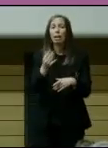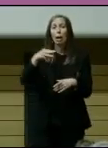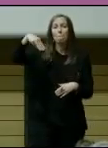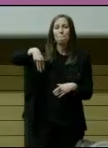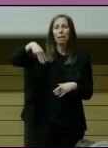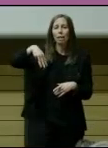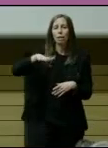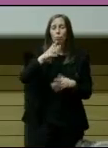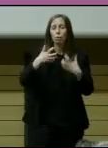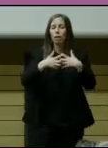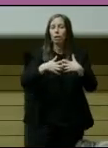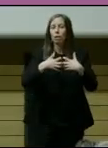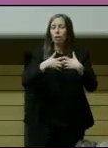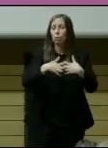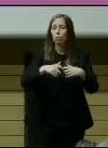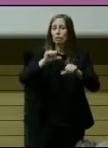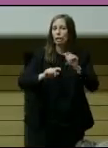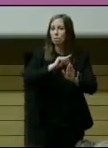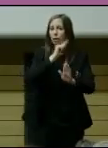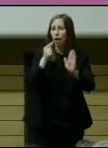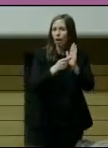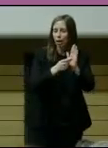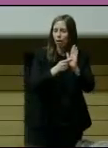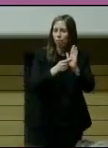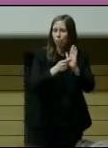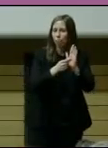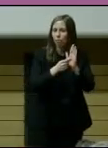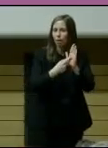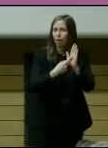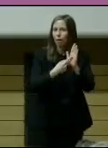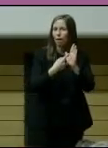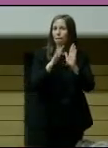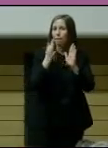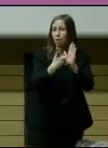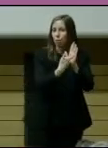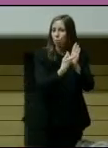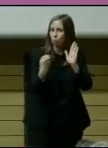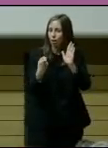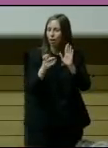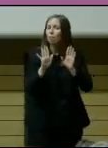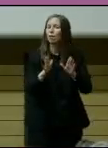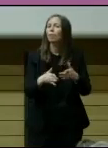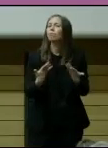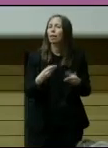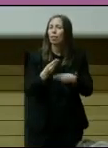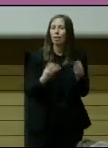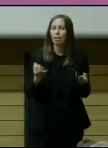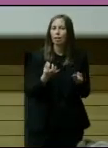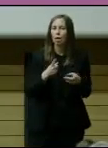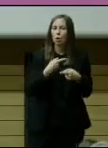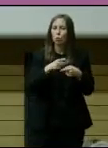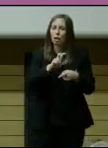¿Por qué? ¿Qué hizo la industria química legal? Quitó de su catálogo los fentanilos, pero no se quedó impasible. Buscó